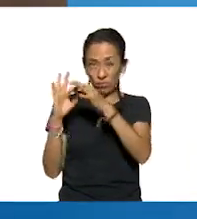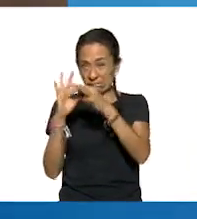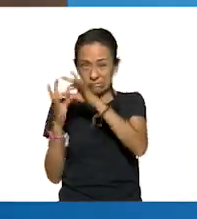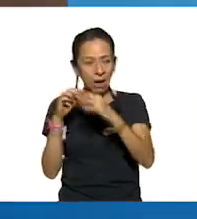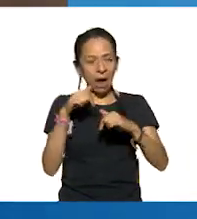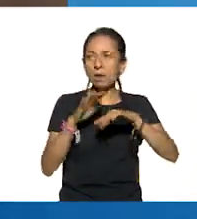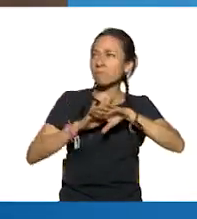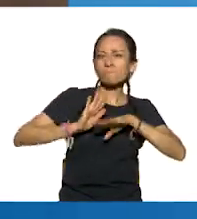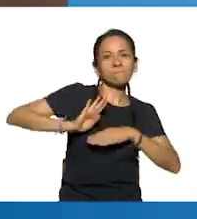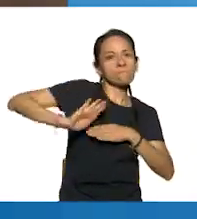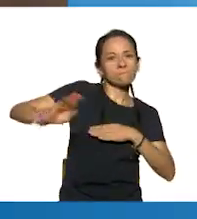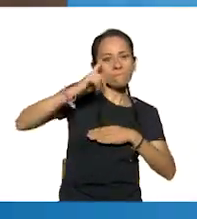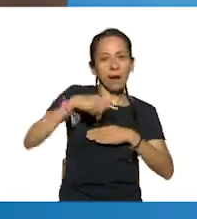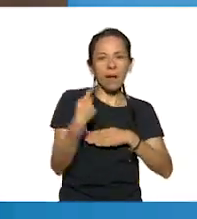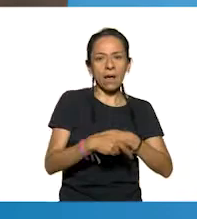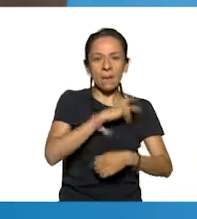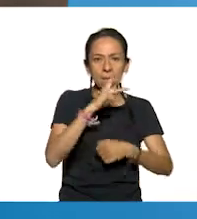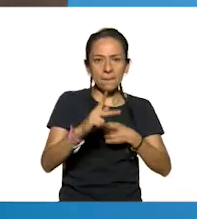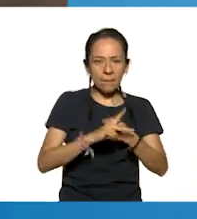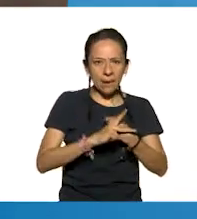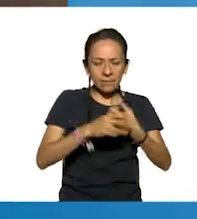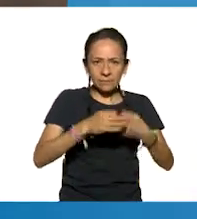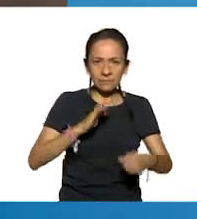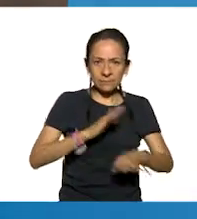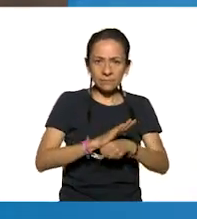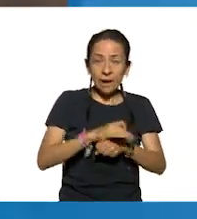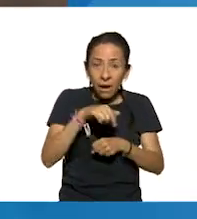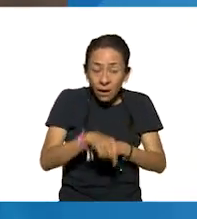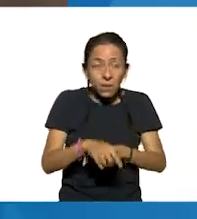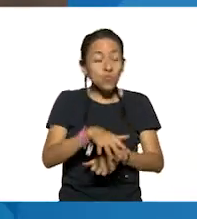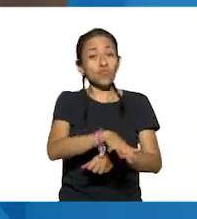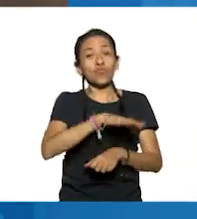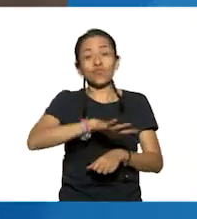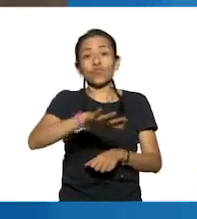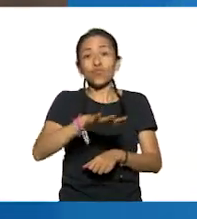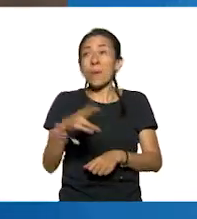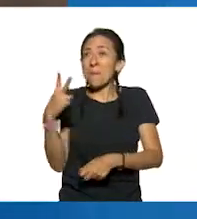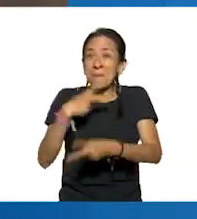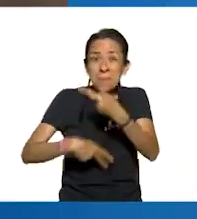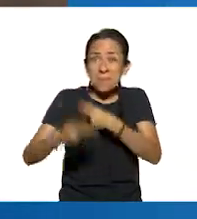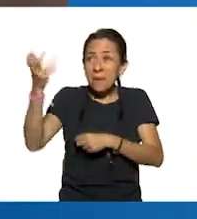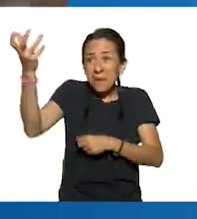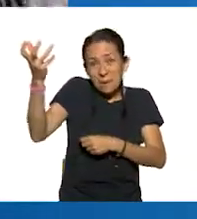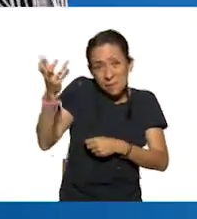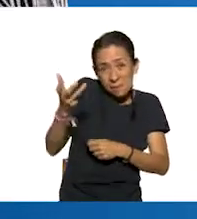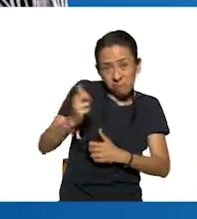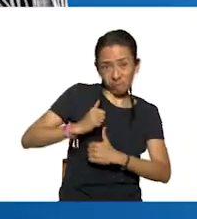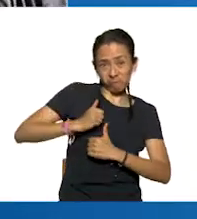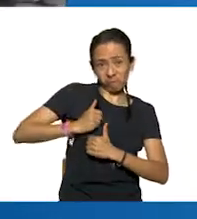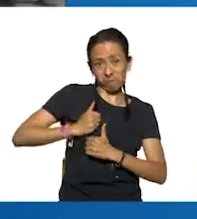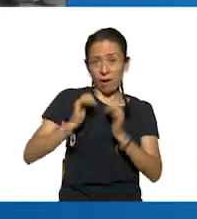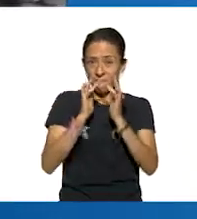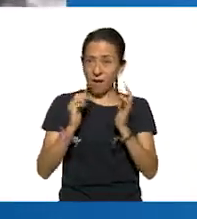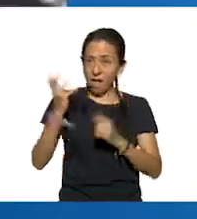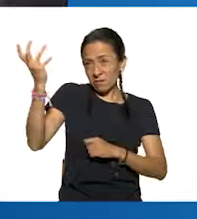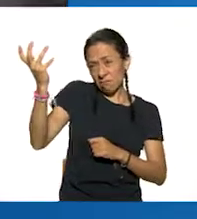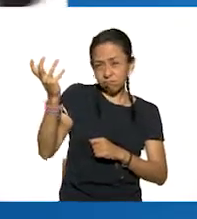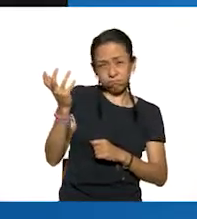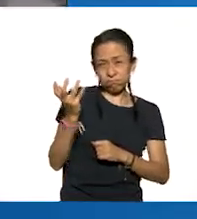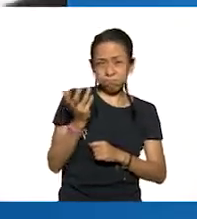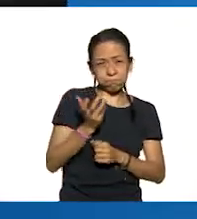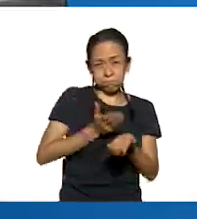este país, que hay una invasión de los ejércitos franceses que vienen a apoyar